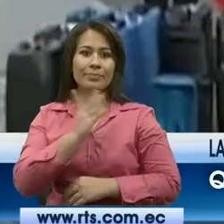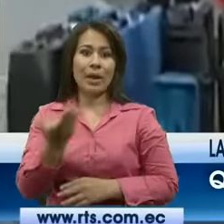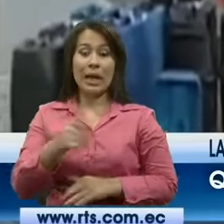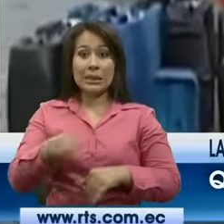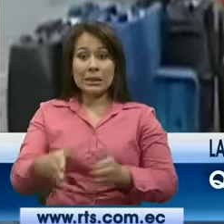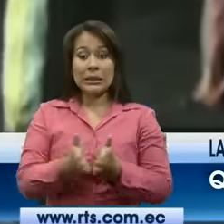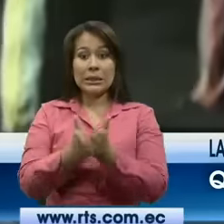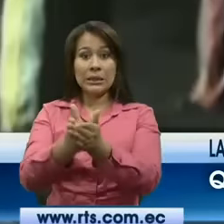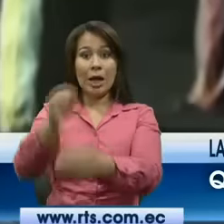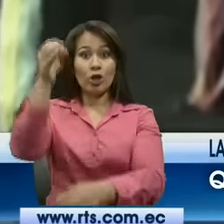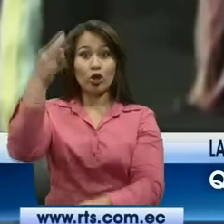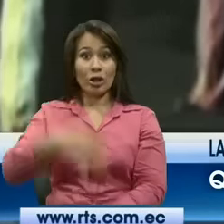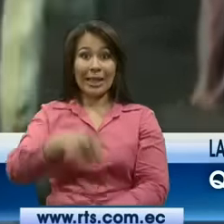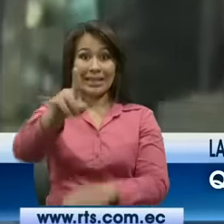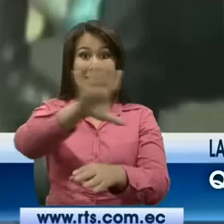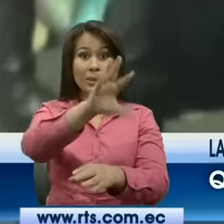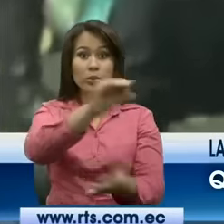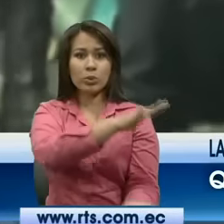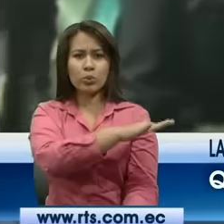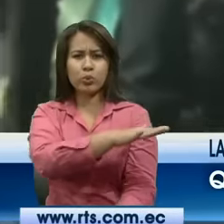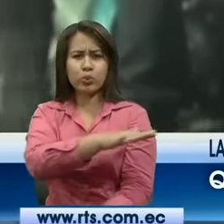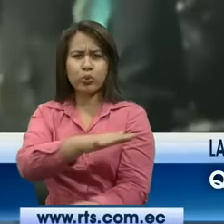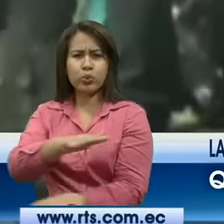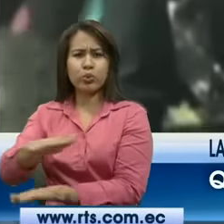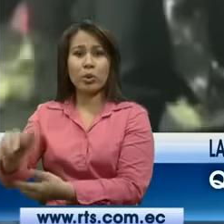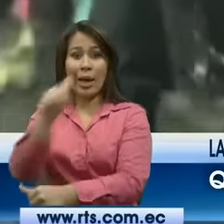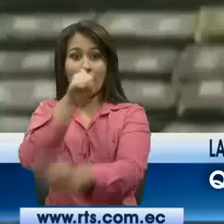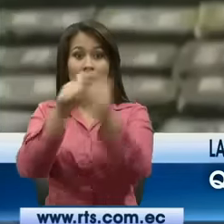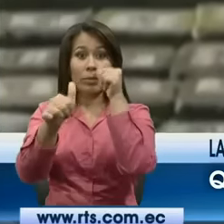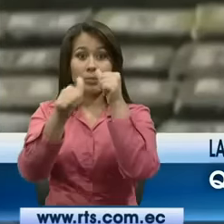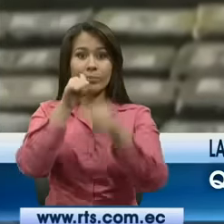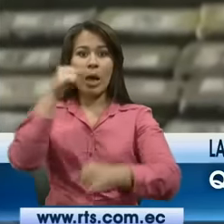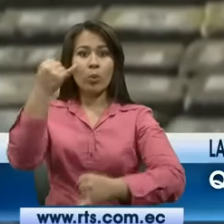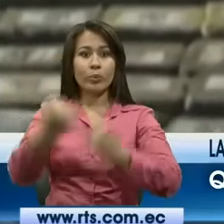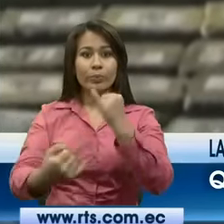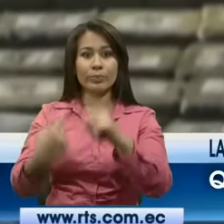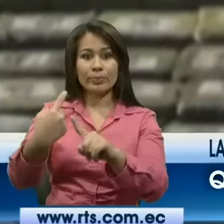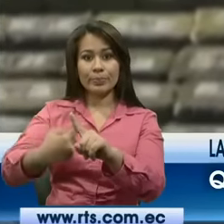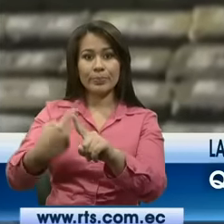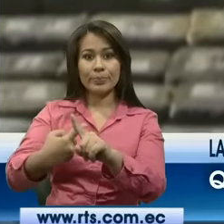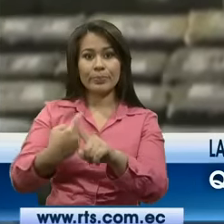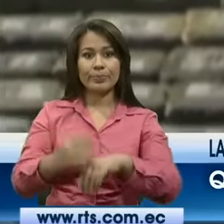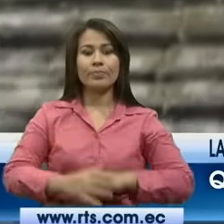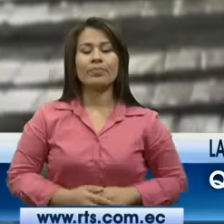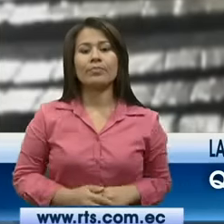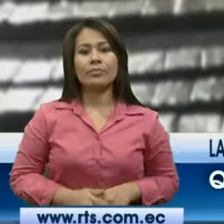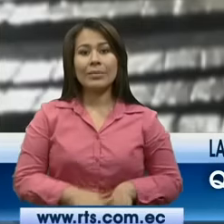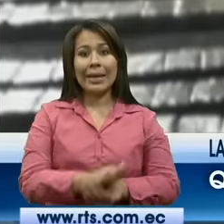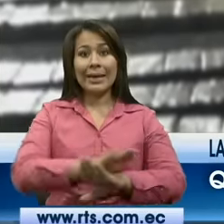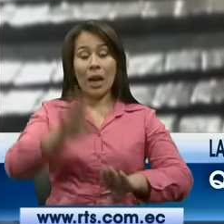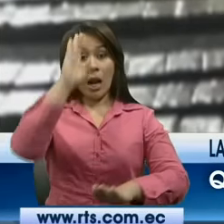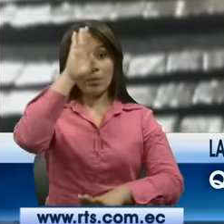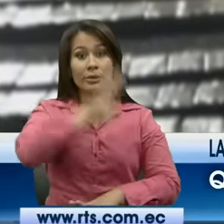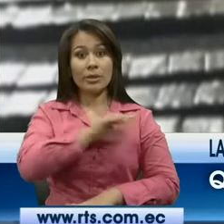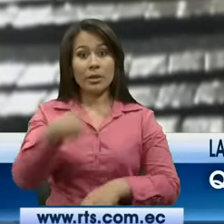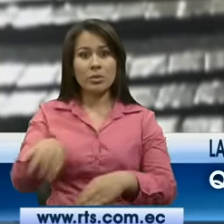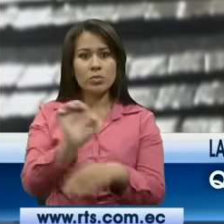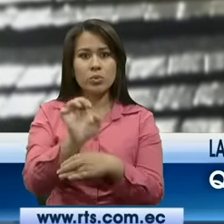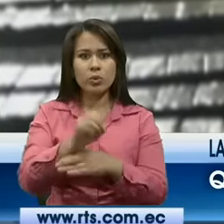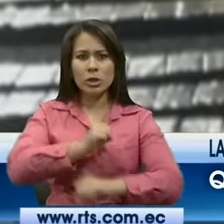Norteamérica unas 50 toneladas de drogas en los últimos meses. Aquí la policía hace el trabajo,